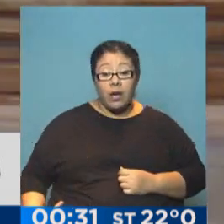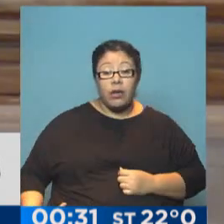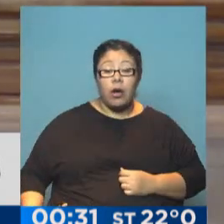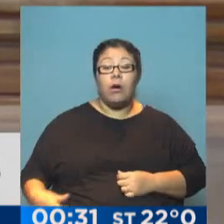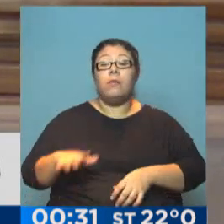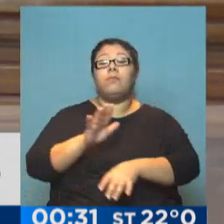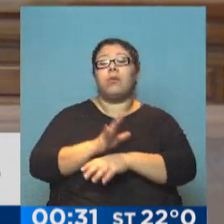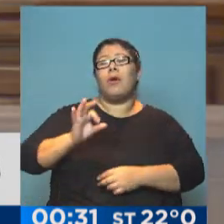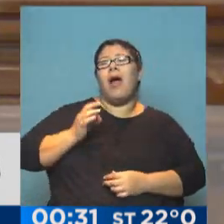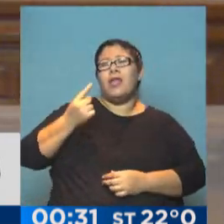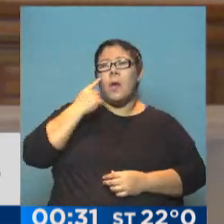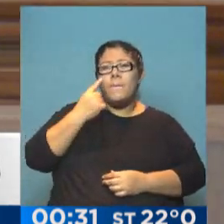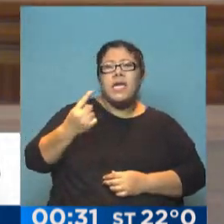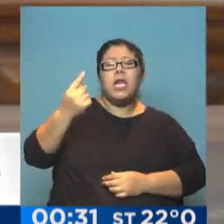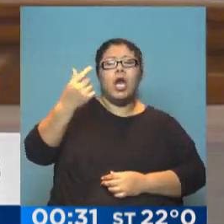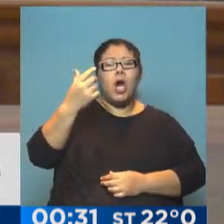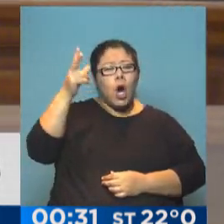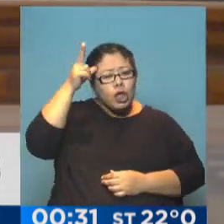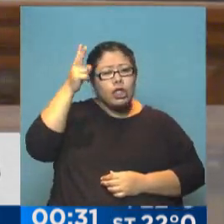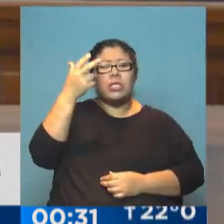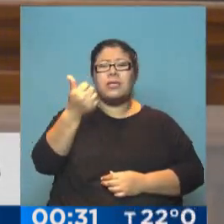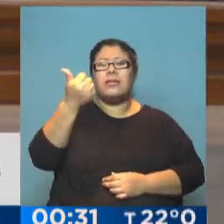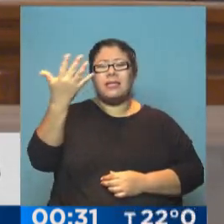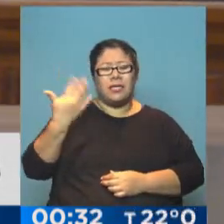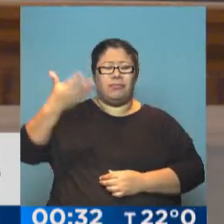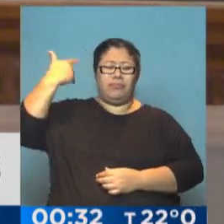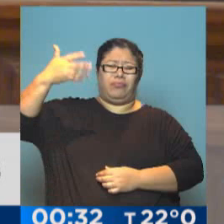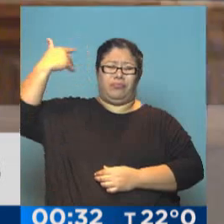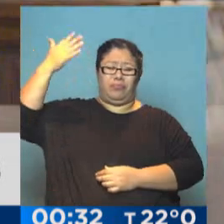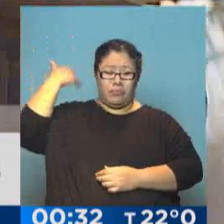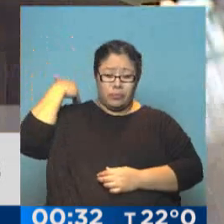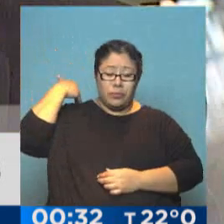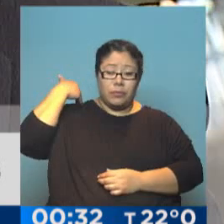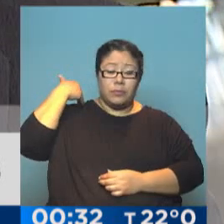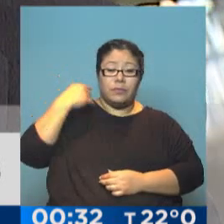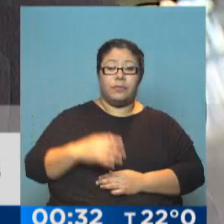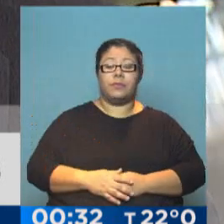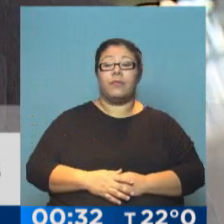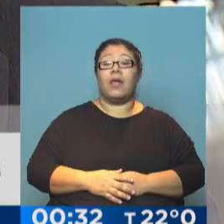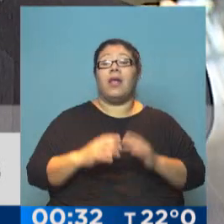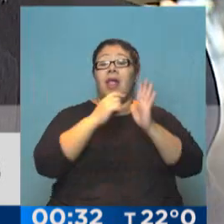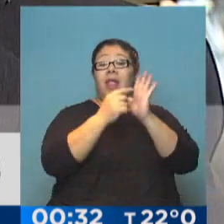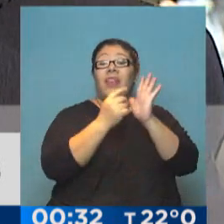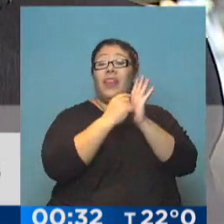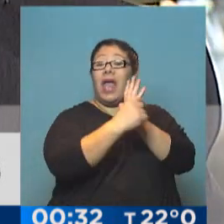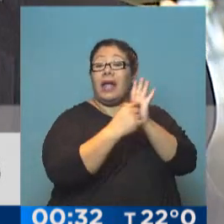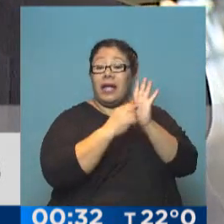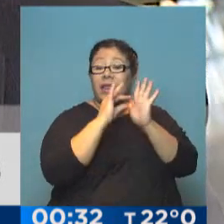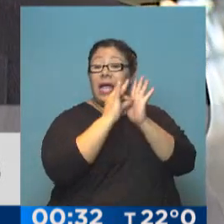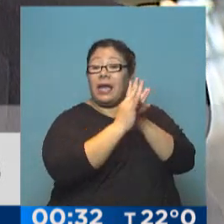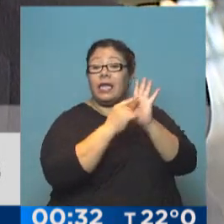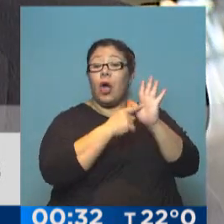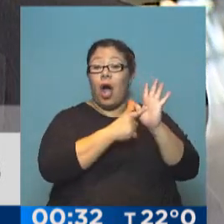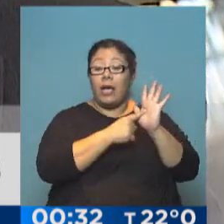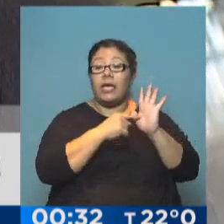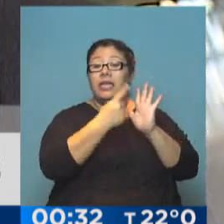de 1865, cuando Bartolomé Mitre nombró jueces en comisión. Es en el decreto donde se hace esta propuesta y se cita un